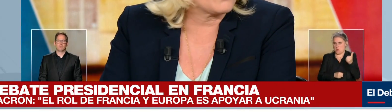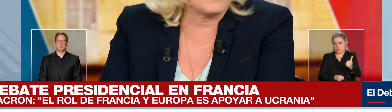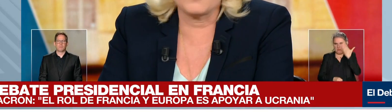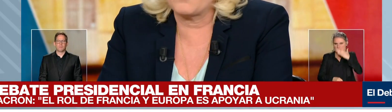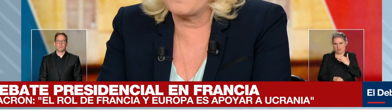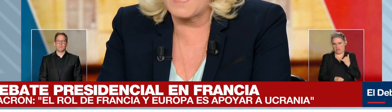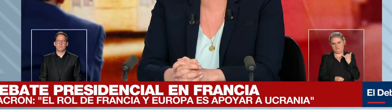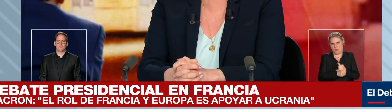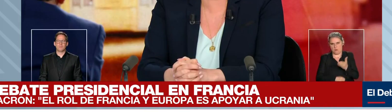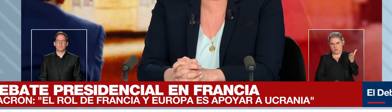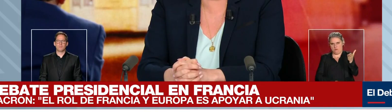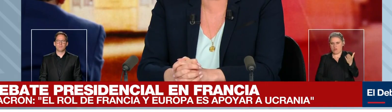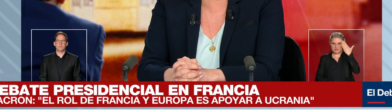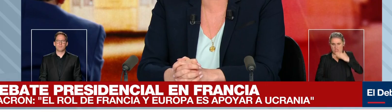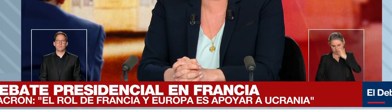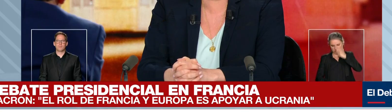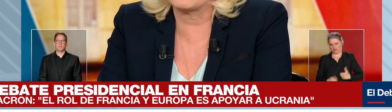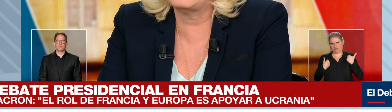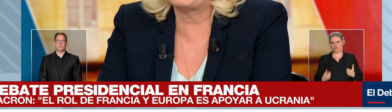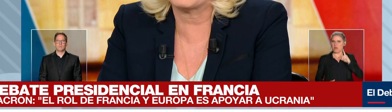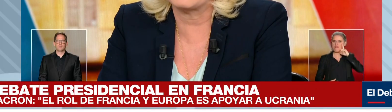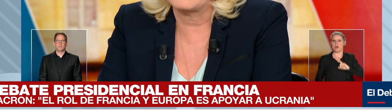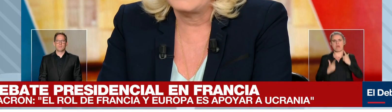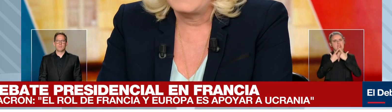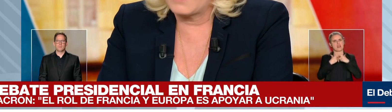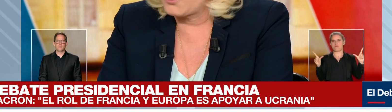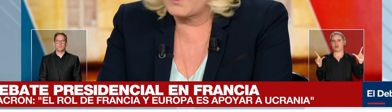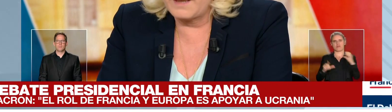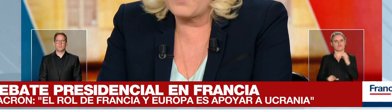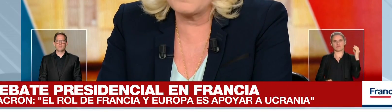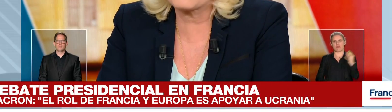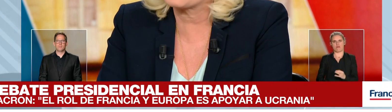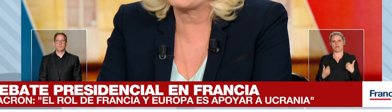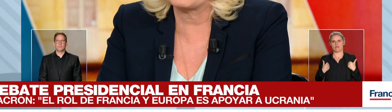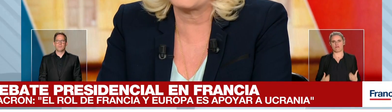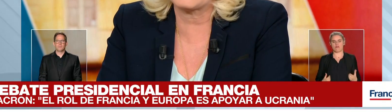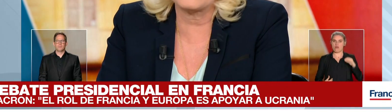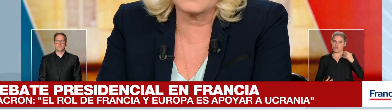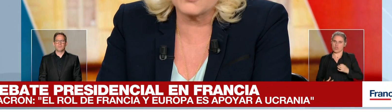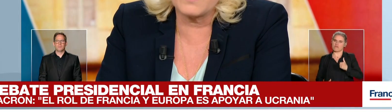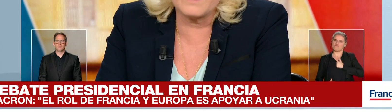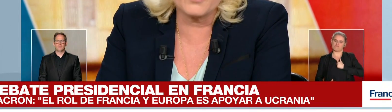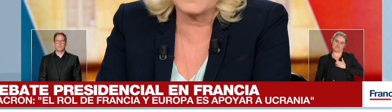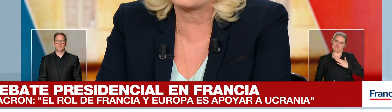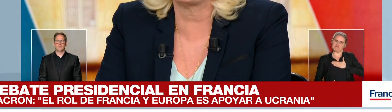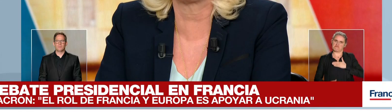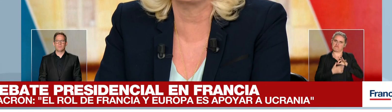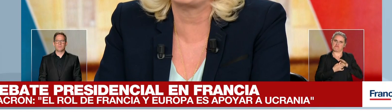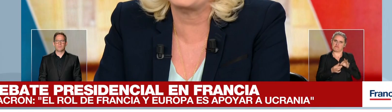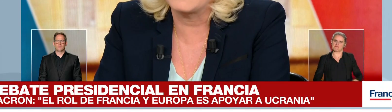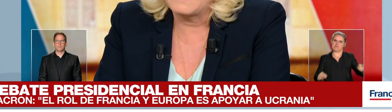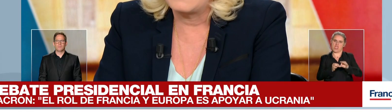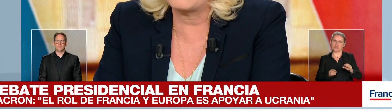Él sabe que lo que está diciendo es falso, sabe que soy una mujer totalmente libre y defiendo porque